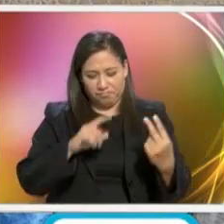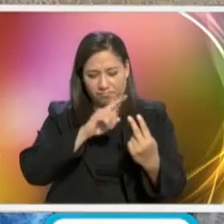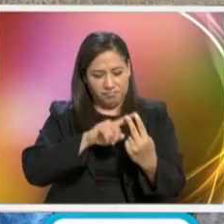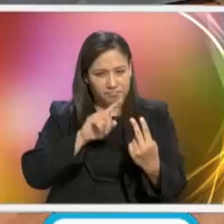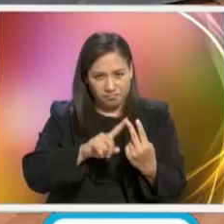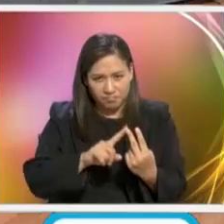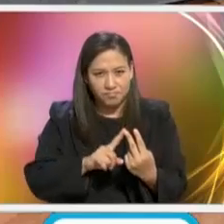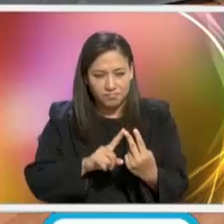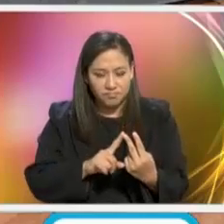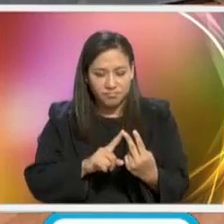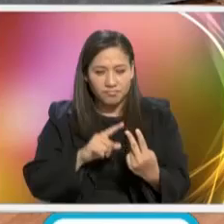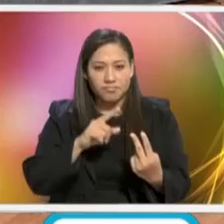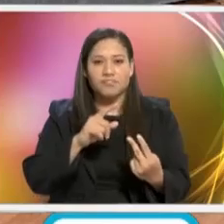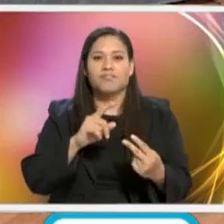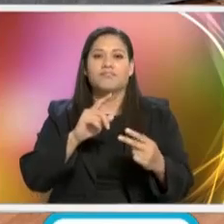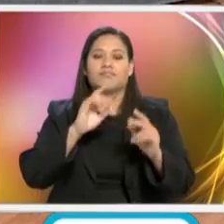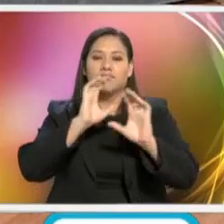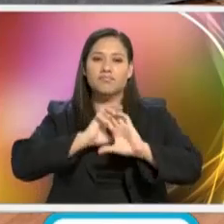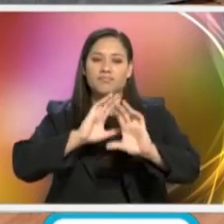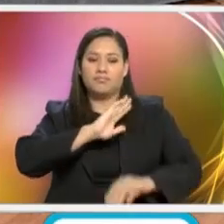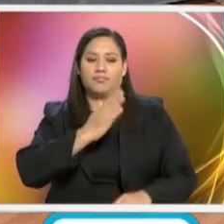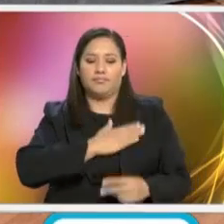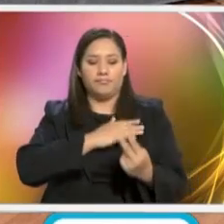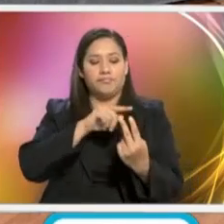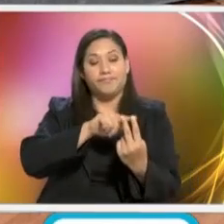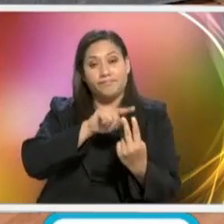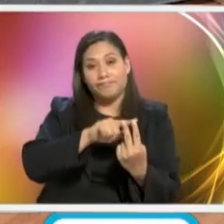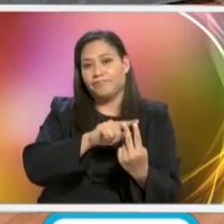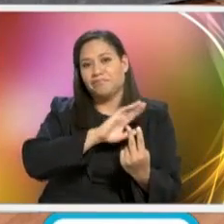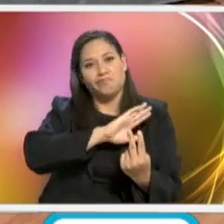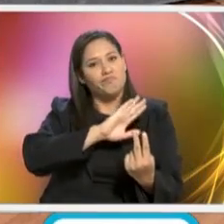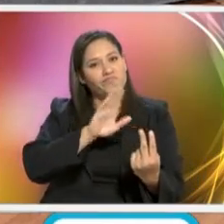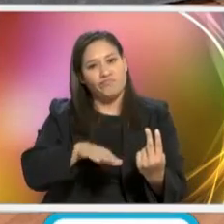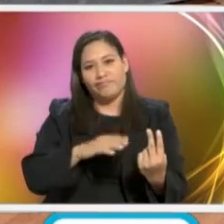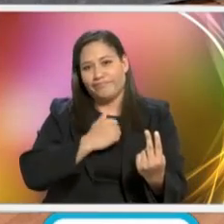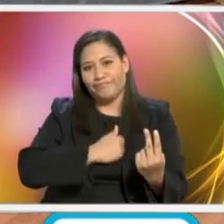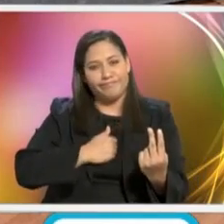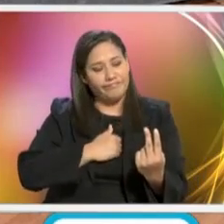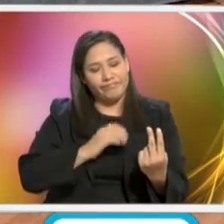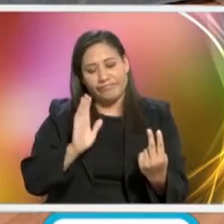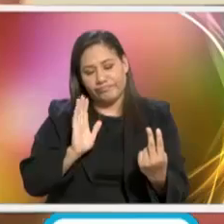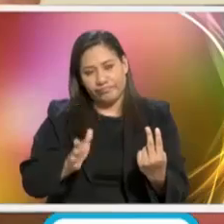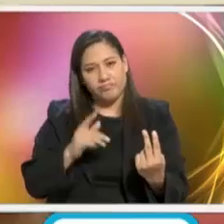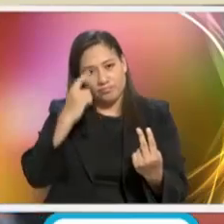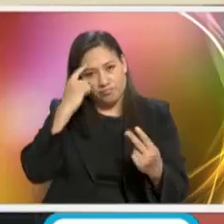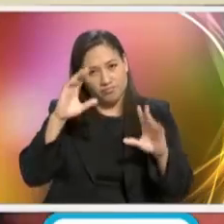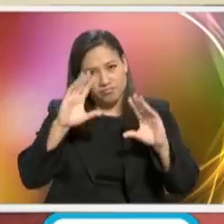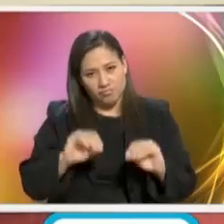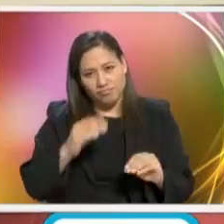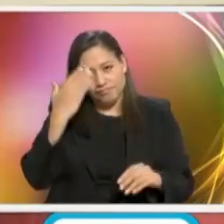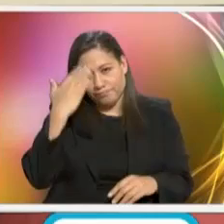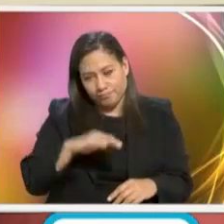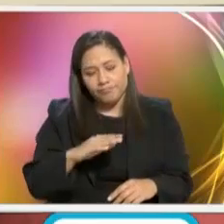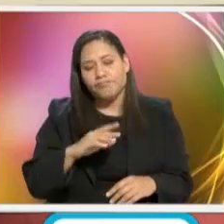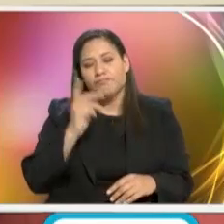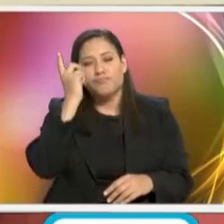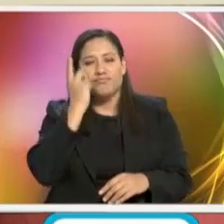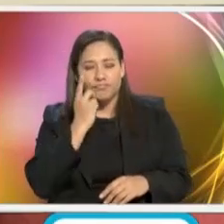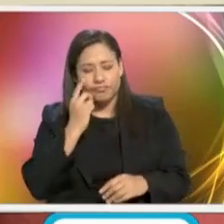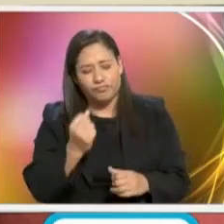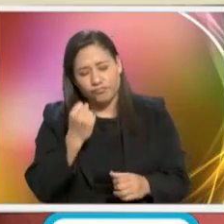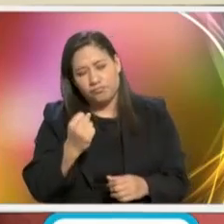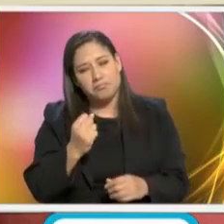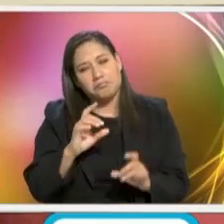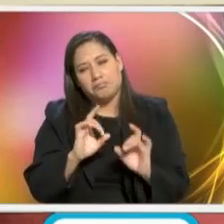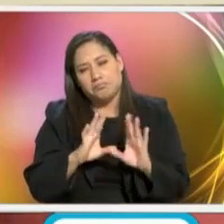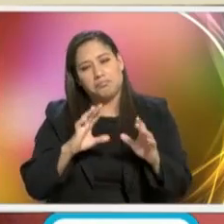en el universo del rock en español, ¿no? Cerati, pues desgraciadamente ya fallece y bueno, sabemos las circunstancias en las que